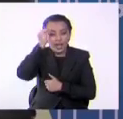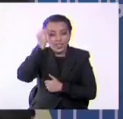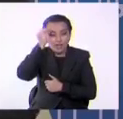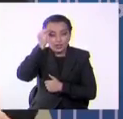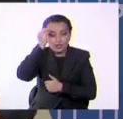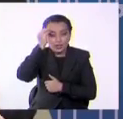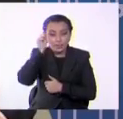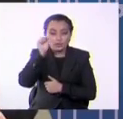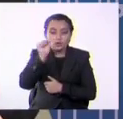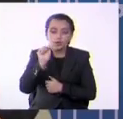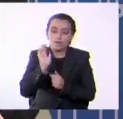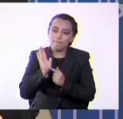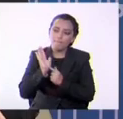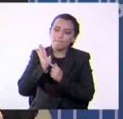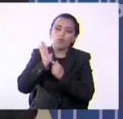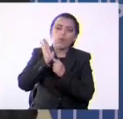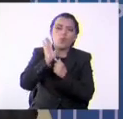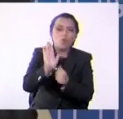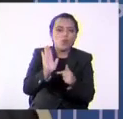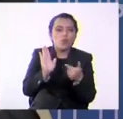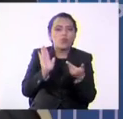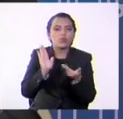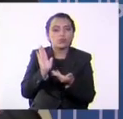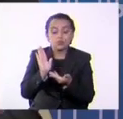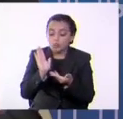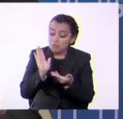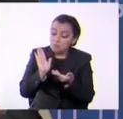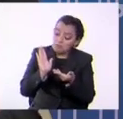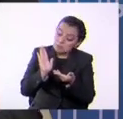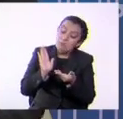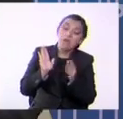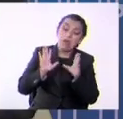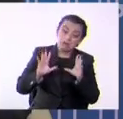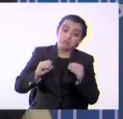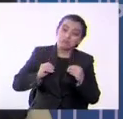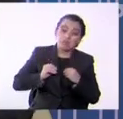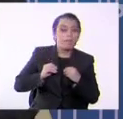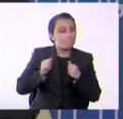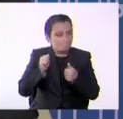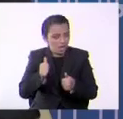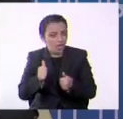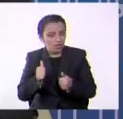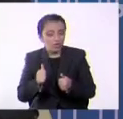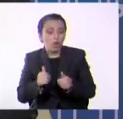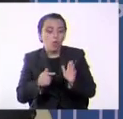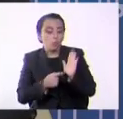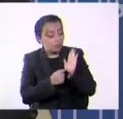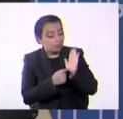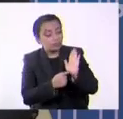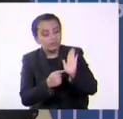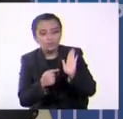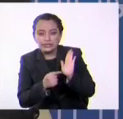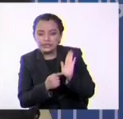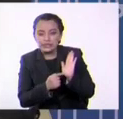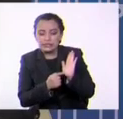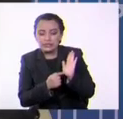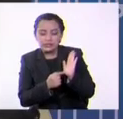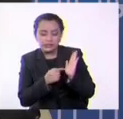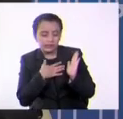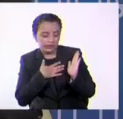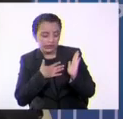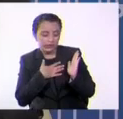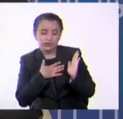Posiblemente algunos de ellos sean favorables y los debamos tomar, y posiblemente algunos de ellos nos generen